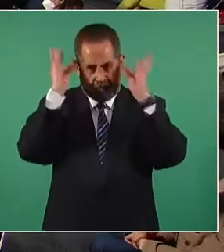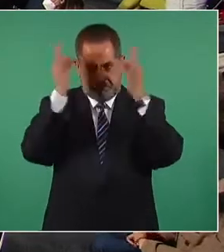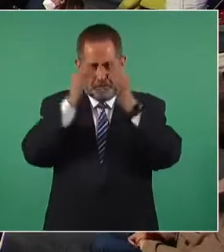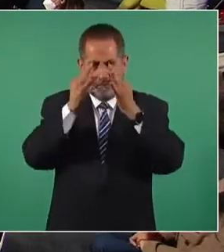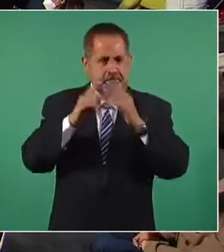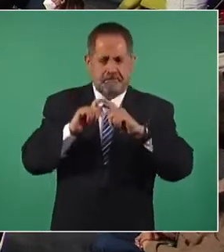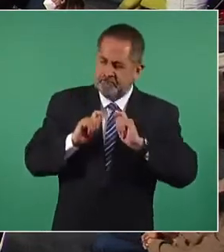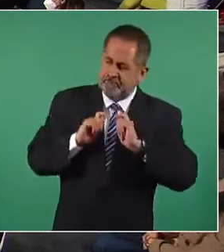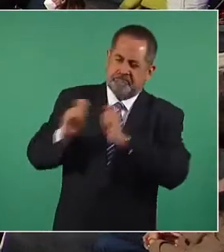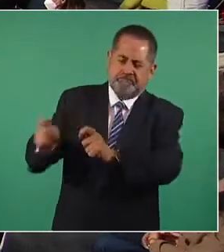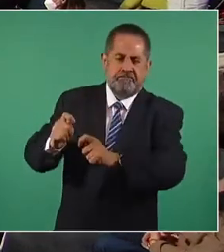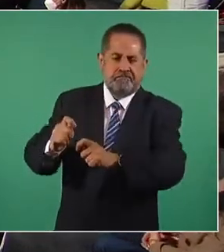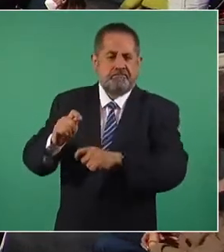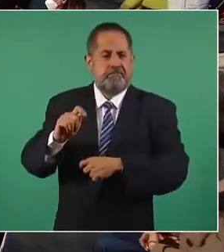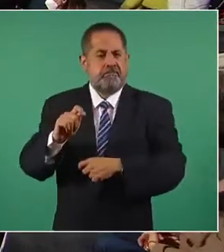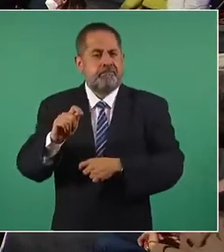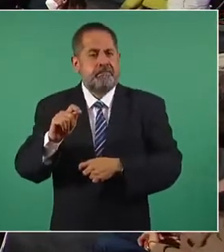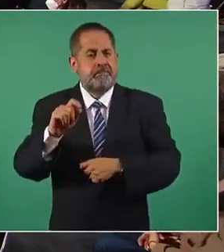la Secretaría de Marina